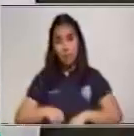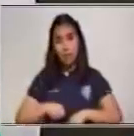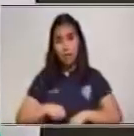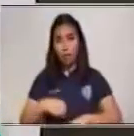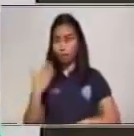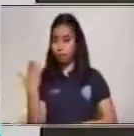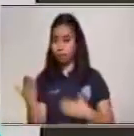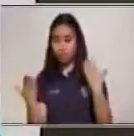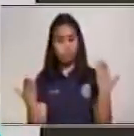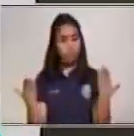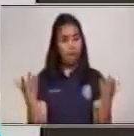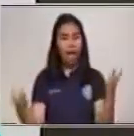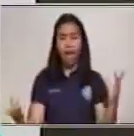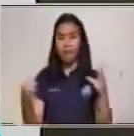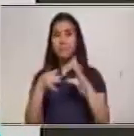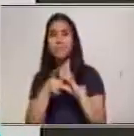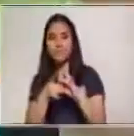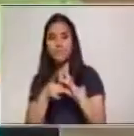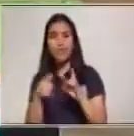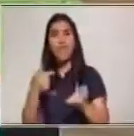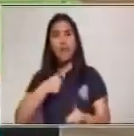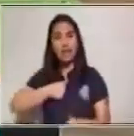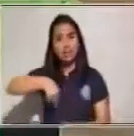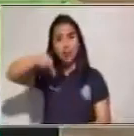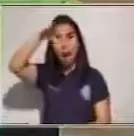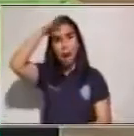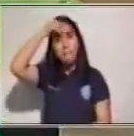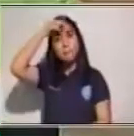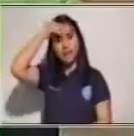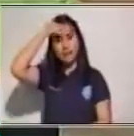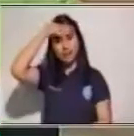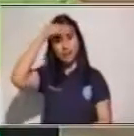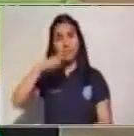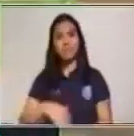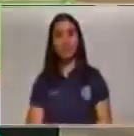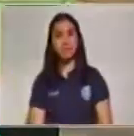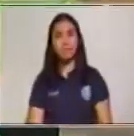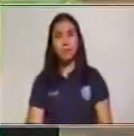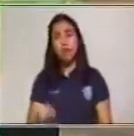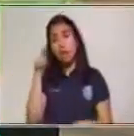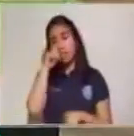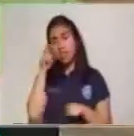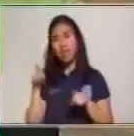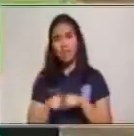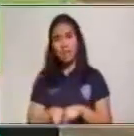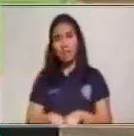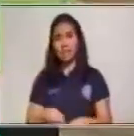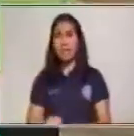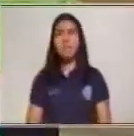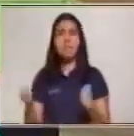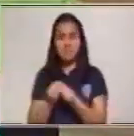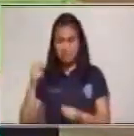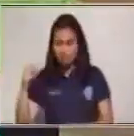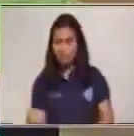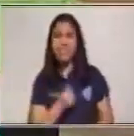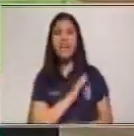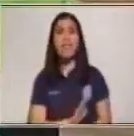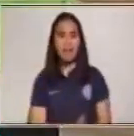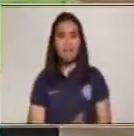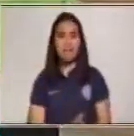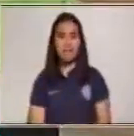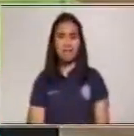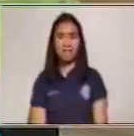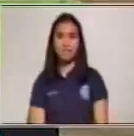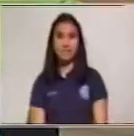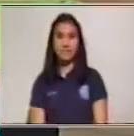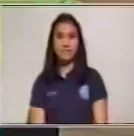que tú comprendes y lo vas a plasmar en este organizador. Optimización de tiempo, porque como son ideas, va rápido y tú lo